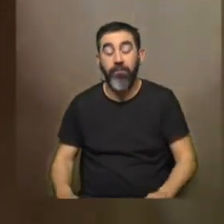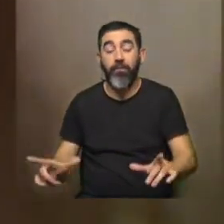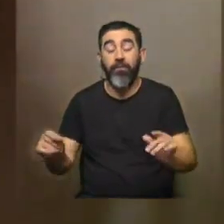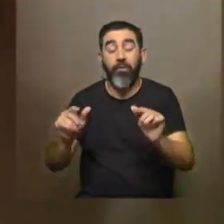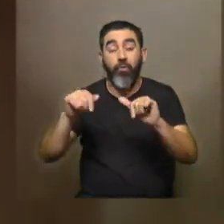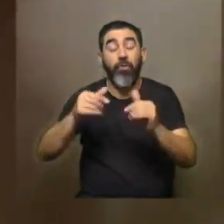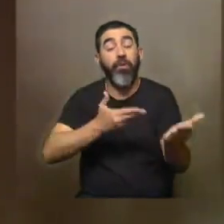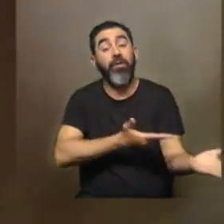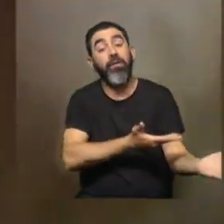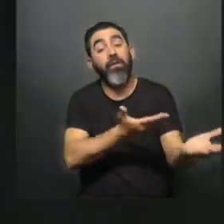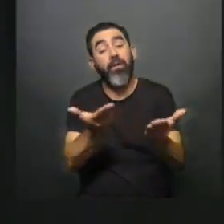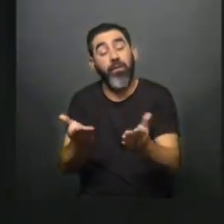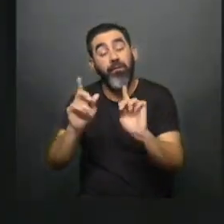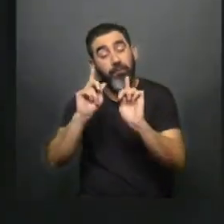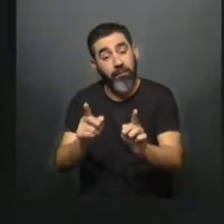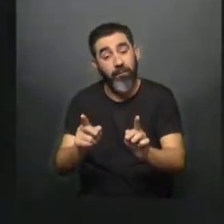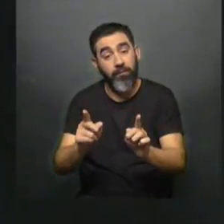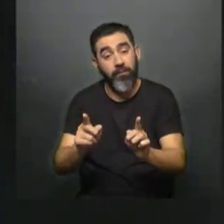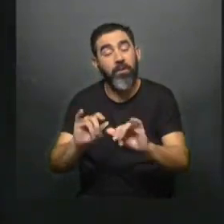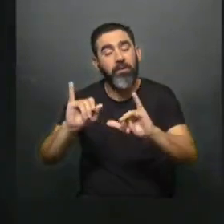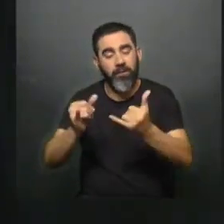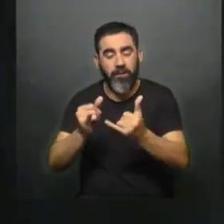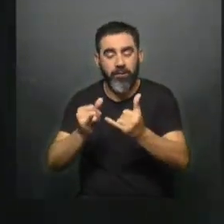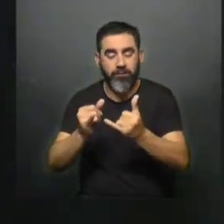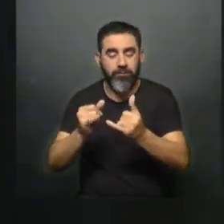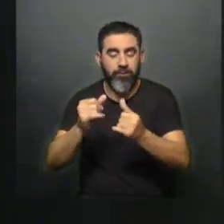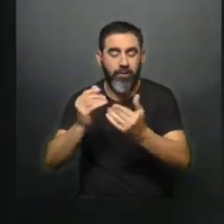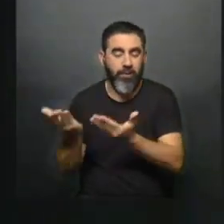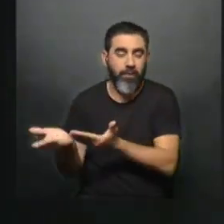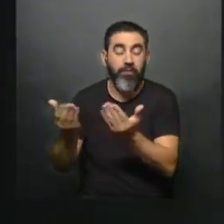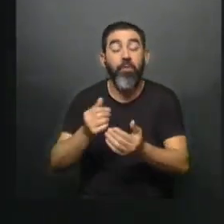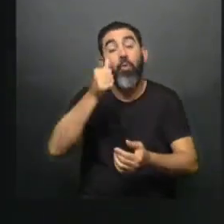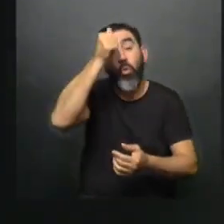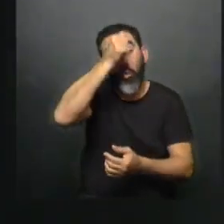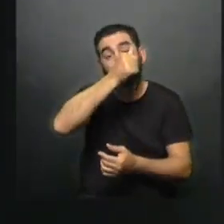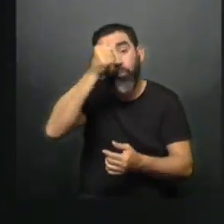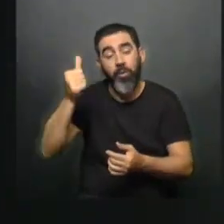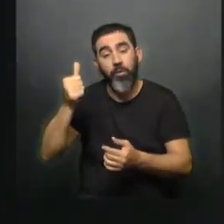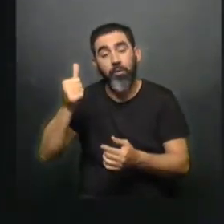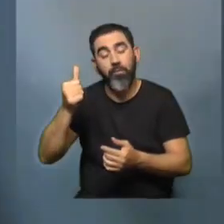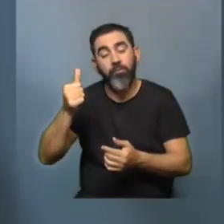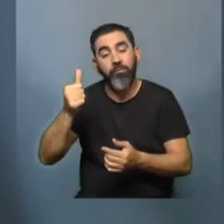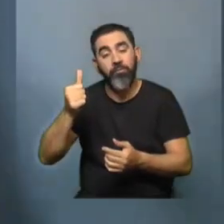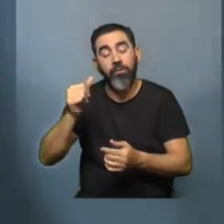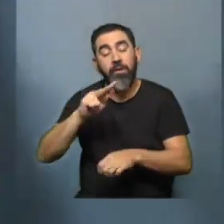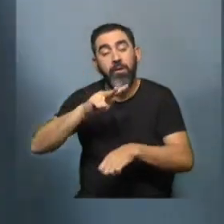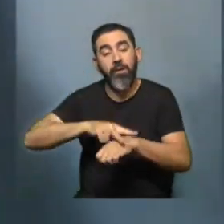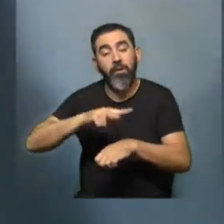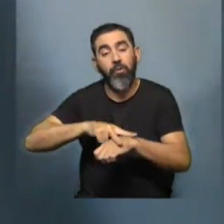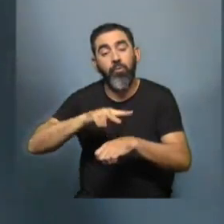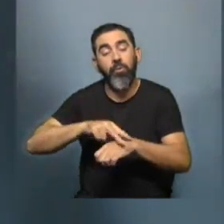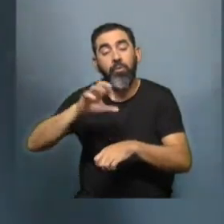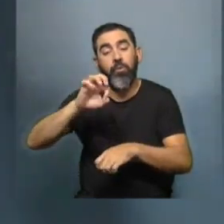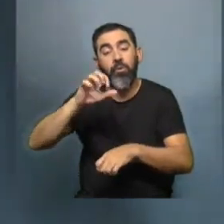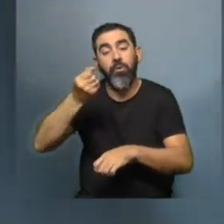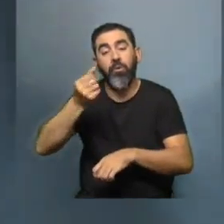llegamos hasta acá por hoy. La invitación de todos modos es, ya la hicimos en el Salpicón, pero el domingo, con mucho entusiasmo, recomiendo darse una vuelta por Sauce.